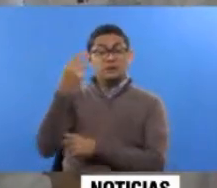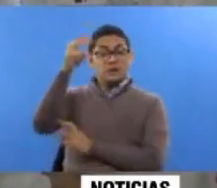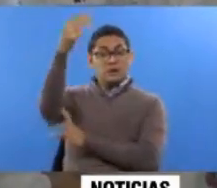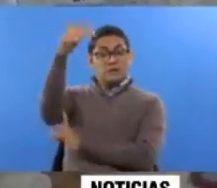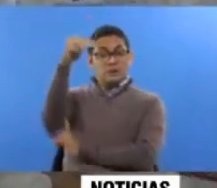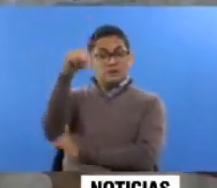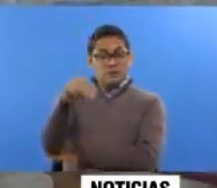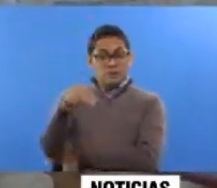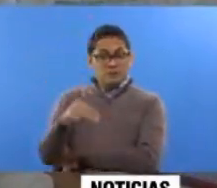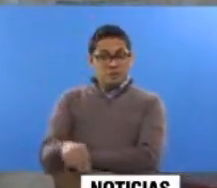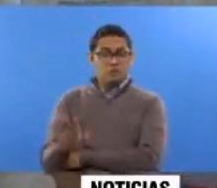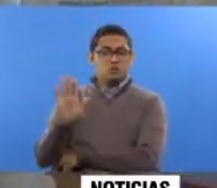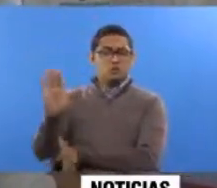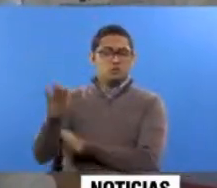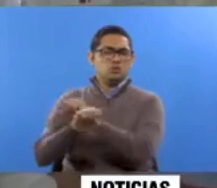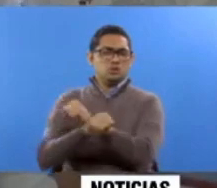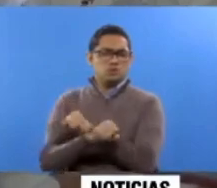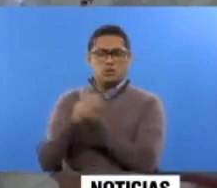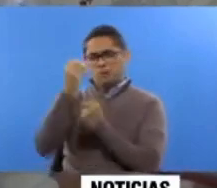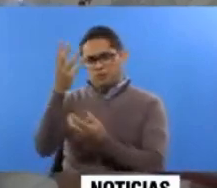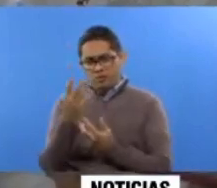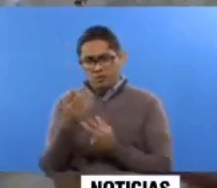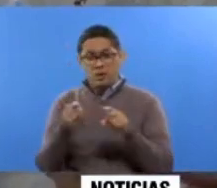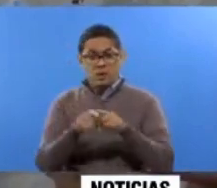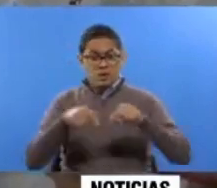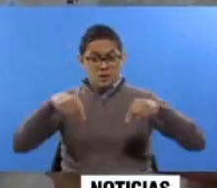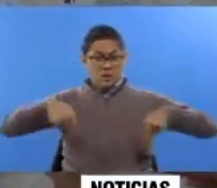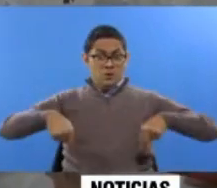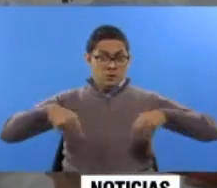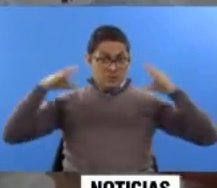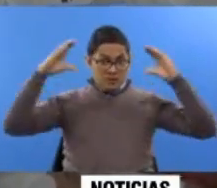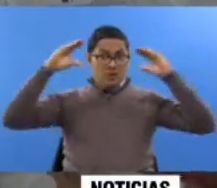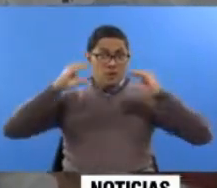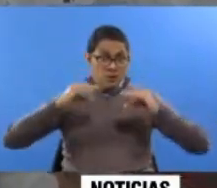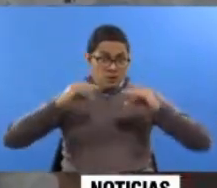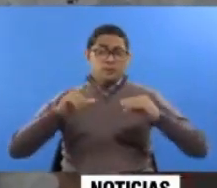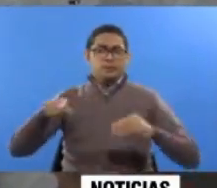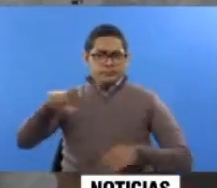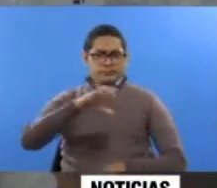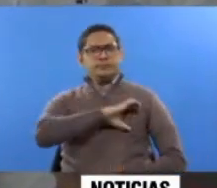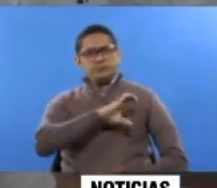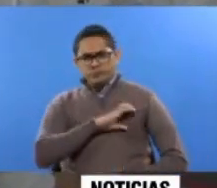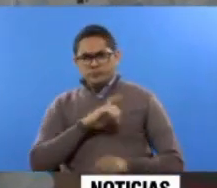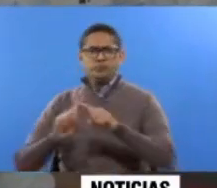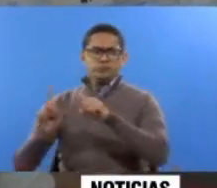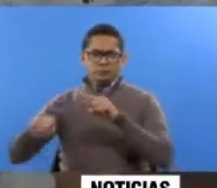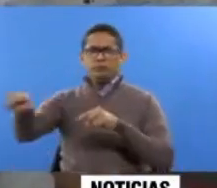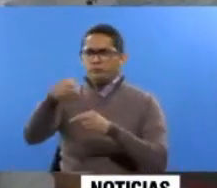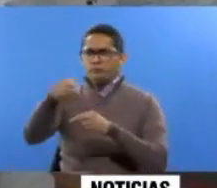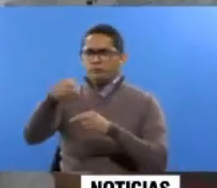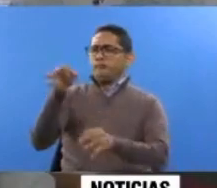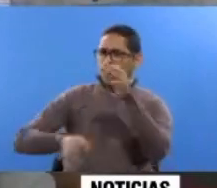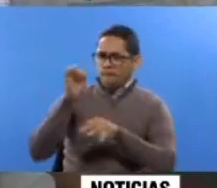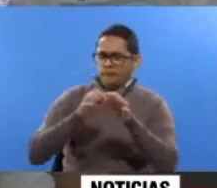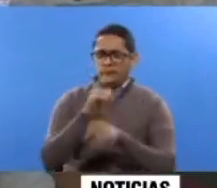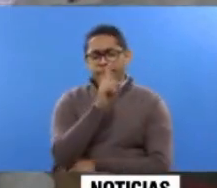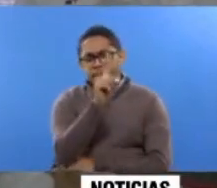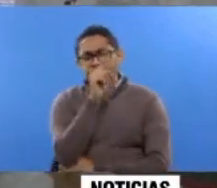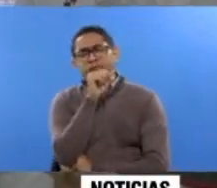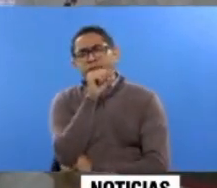del Consejo de Seguridad y también hoy, por cierto, en la tarde, de Fuerza Pública. Yo no quiero